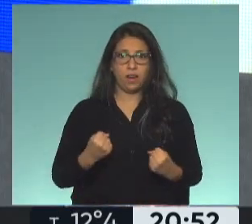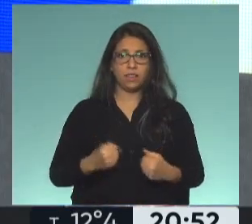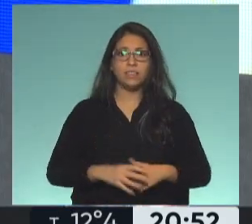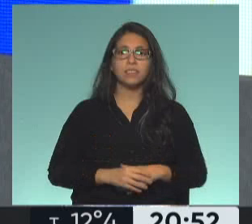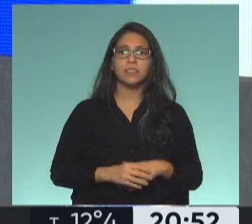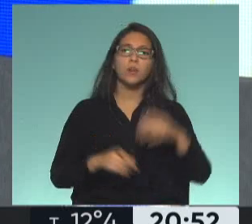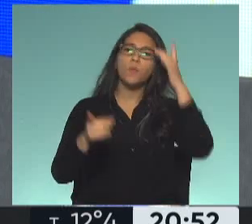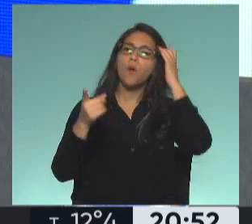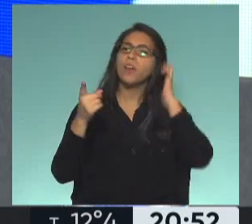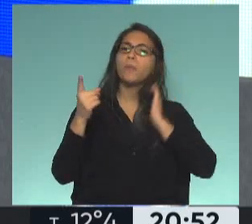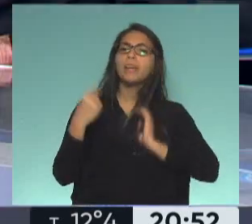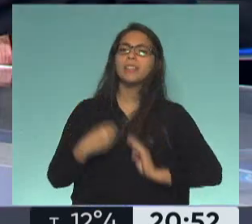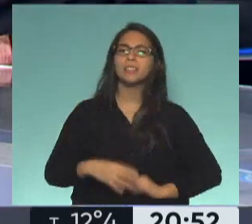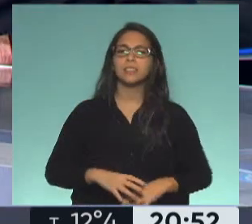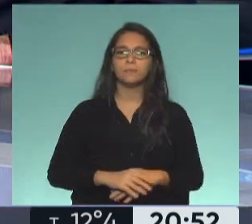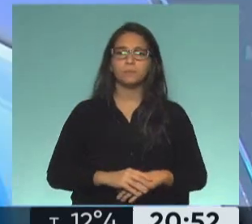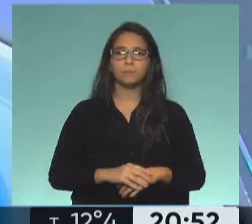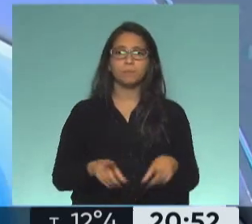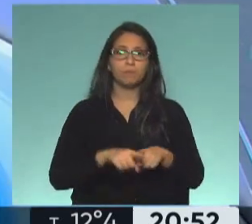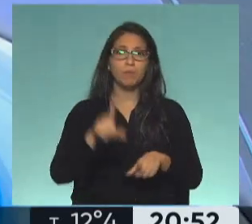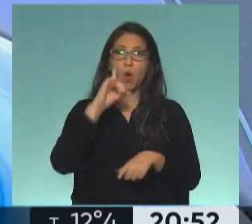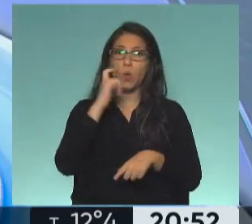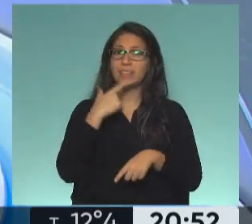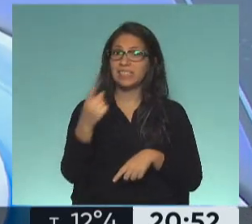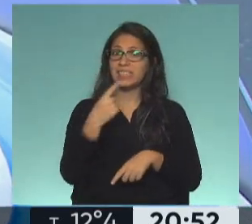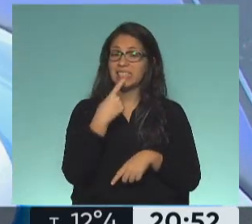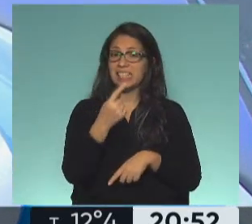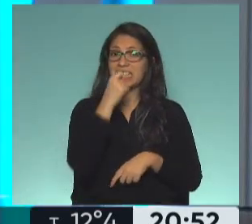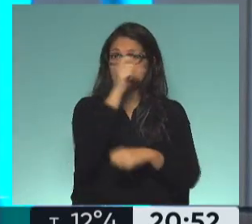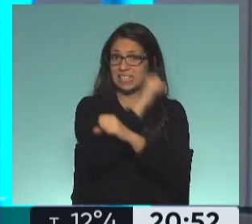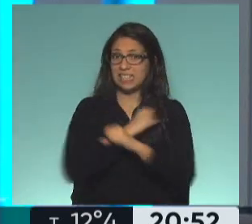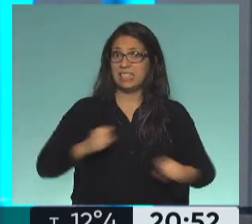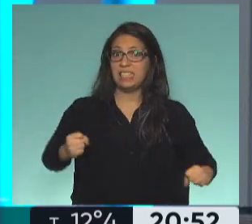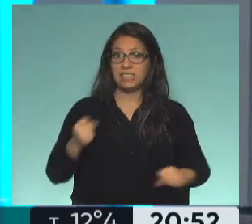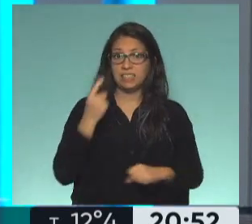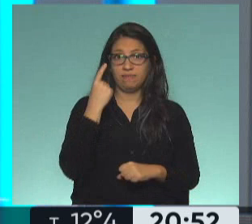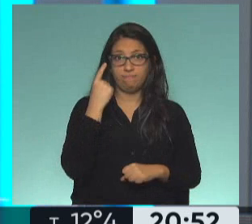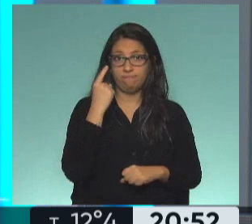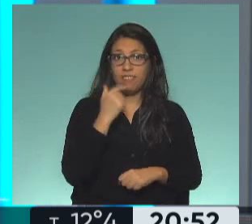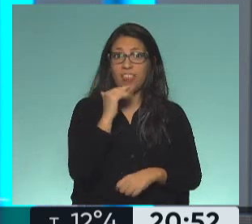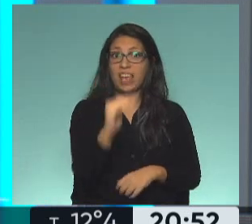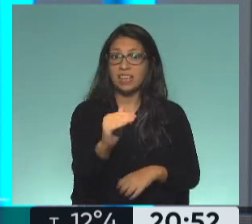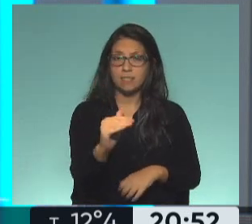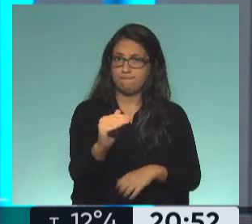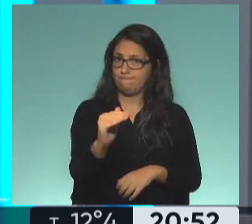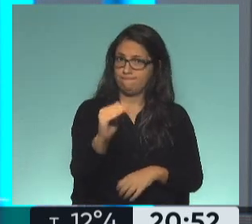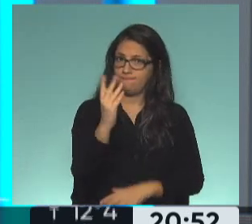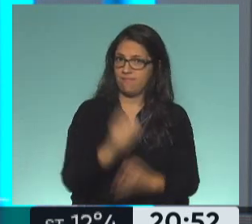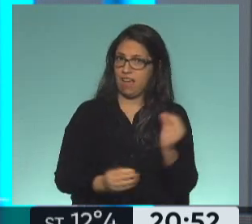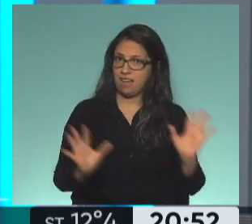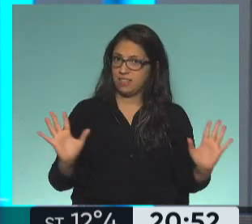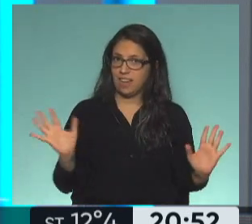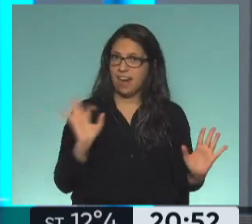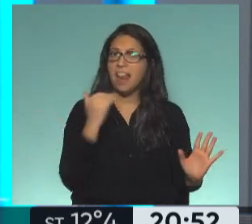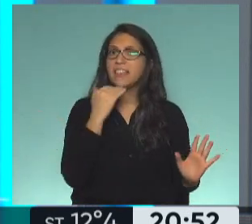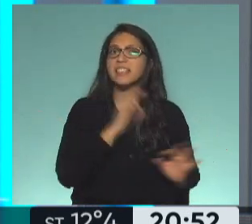vos, Poli, cómo lo lees? Bueno, como dice Luis, quien se arriesgue hoy a decir si va a ser o no candidato, creo que falla porque no lo sabe nadie. Para mí, le